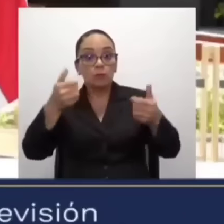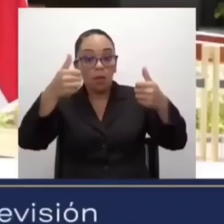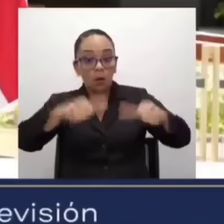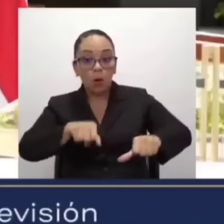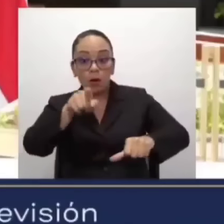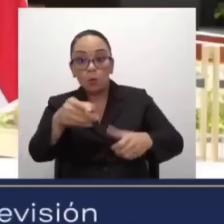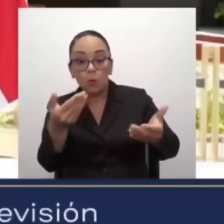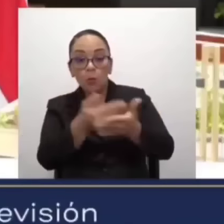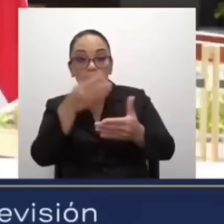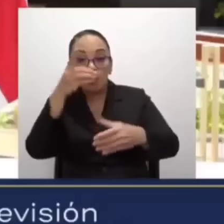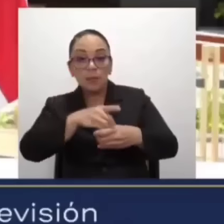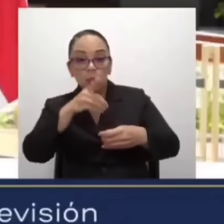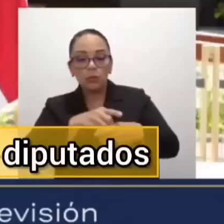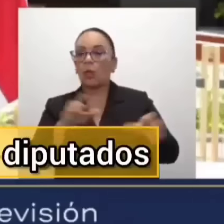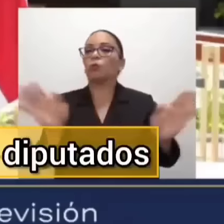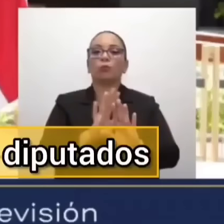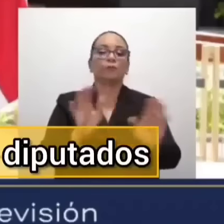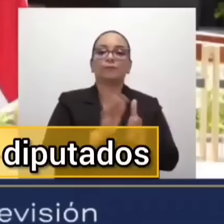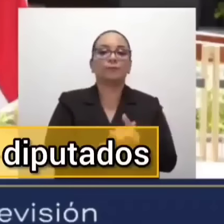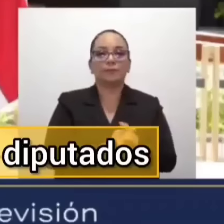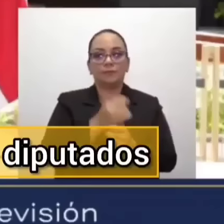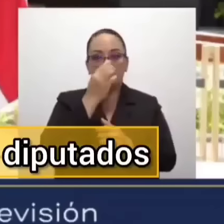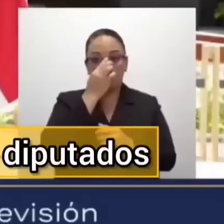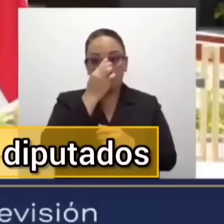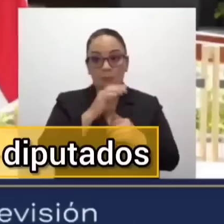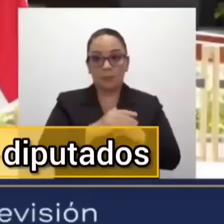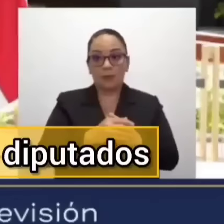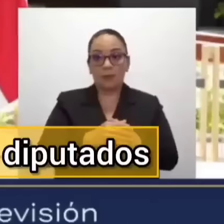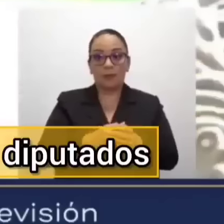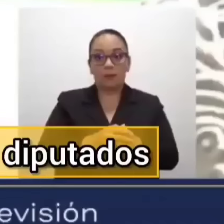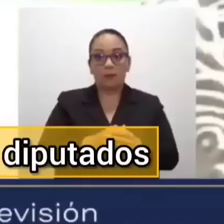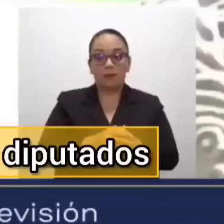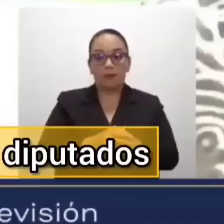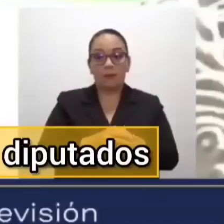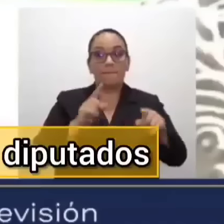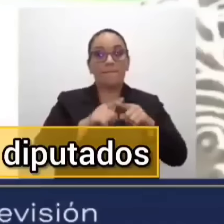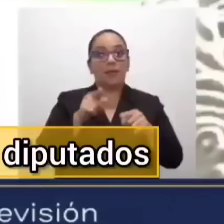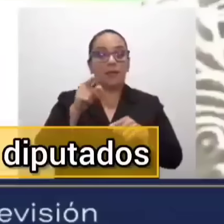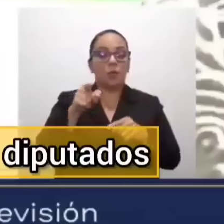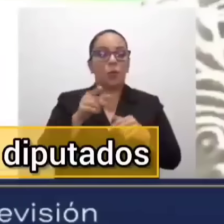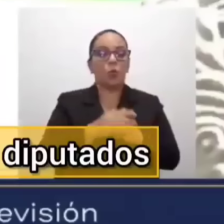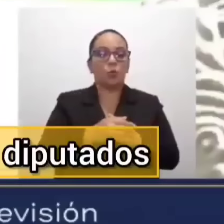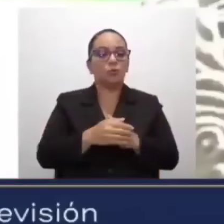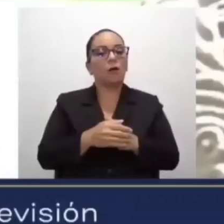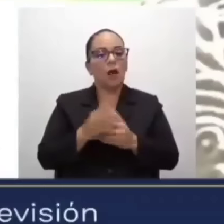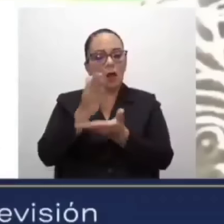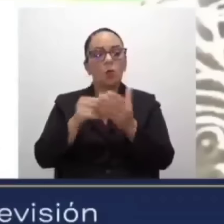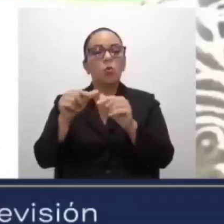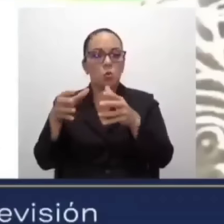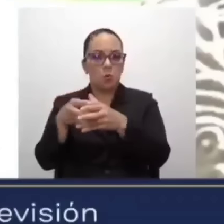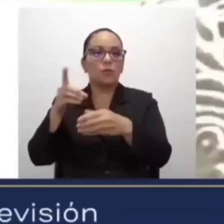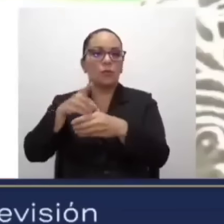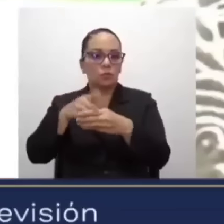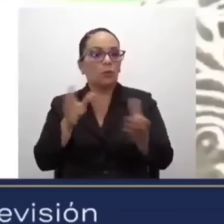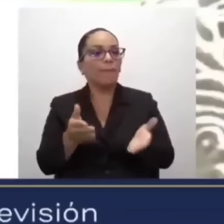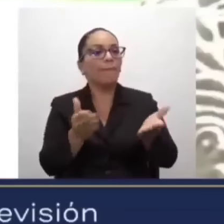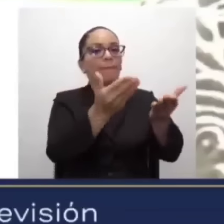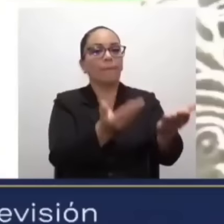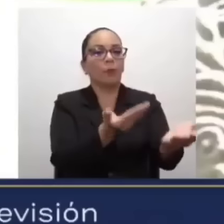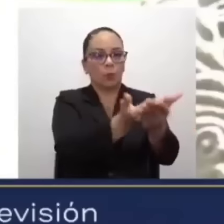que está, como dije, en este momento siendo impulsada por varios diputados. Ellos,